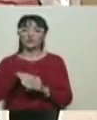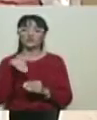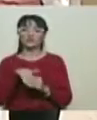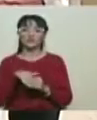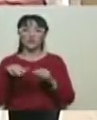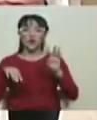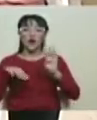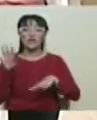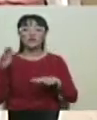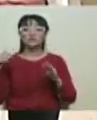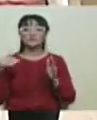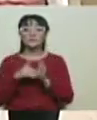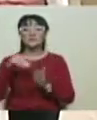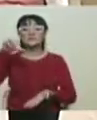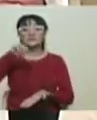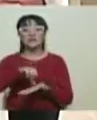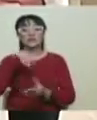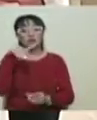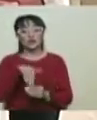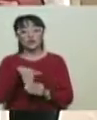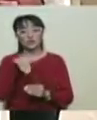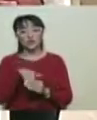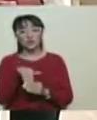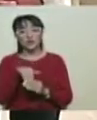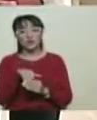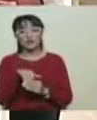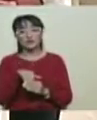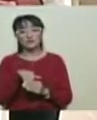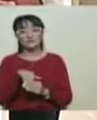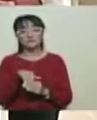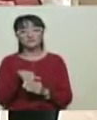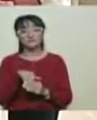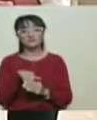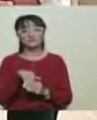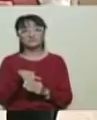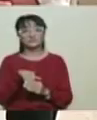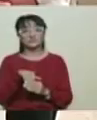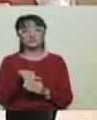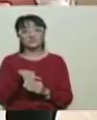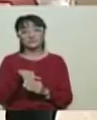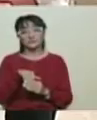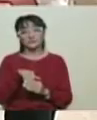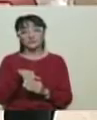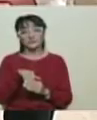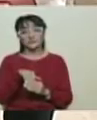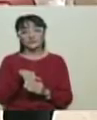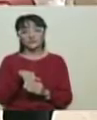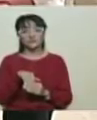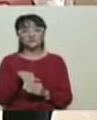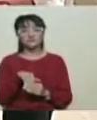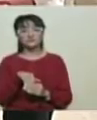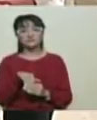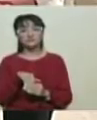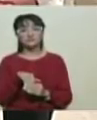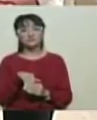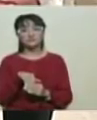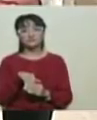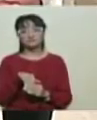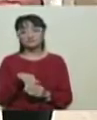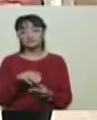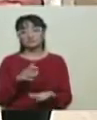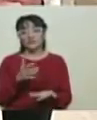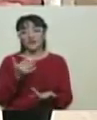14.000 centros electorales. Y siempre hay alguna desaveniencia,